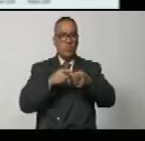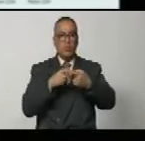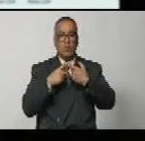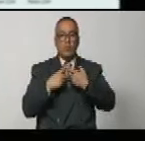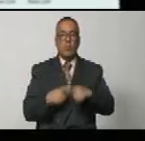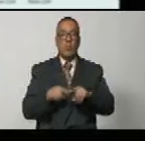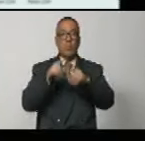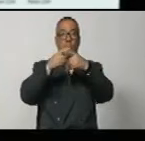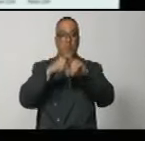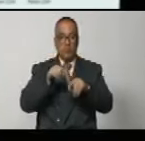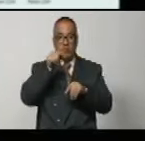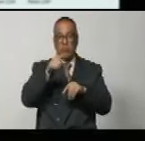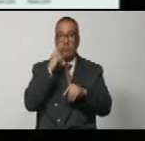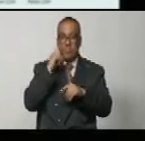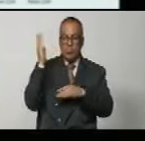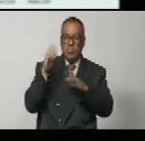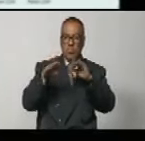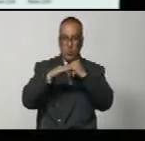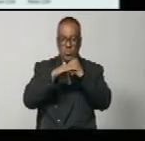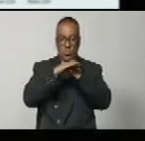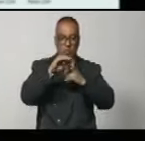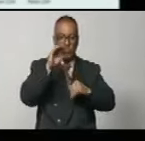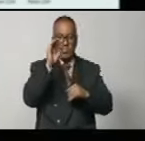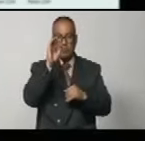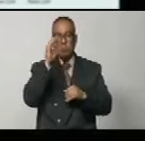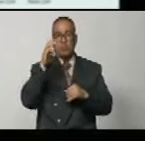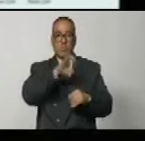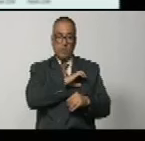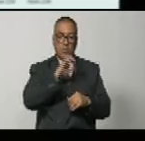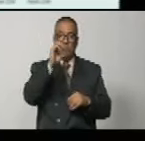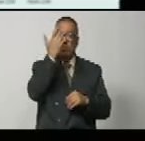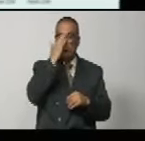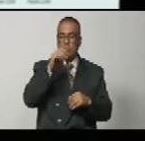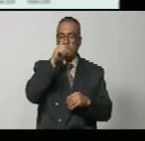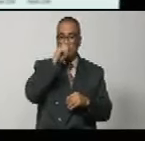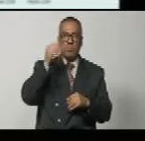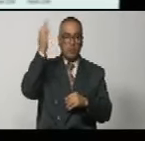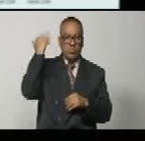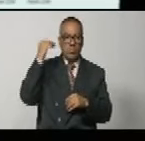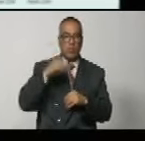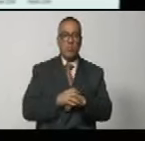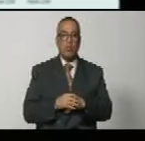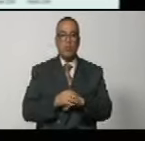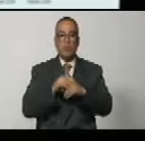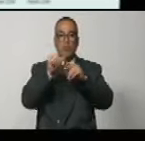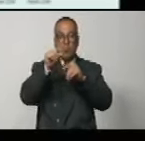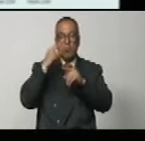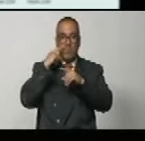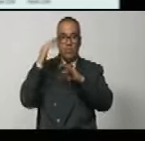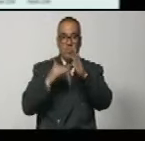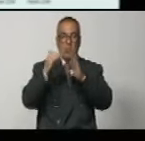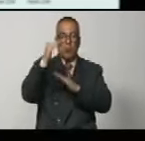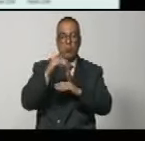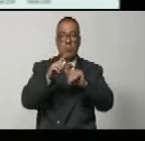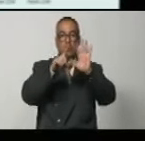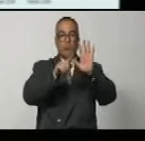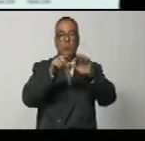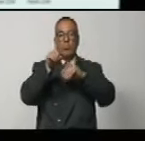pero cuando hay números como este, en enero y febrero del año pasado, la inflación acumulada fue el